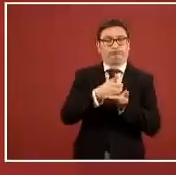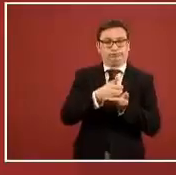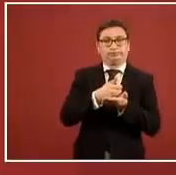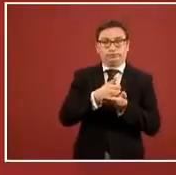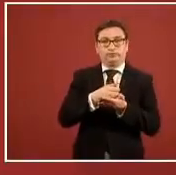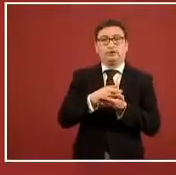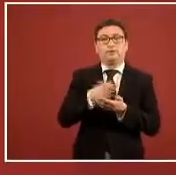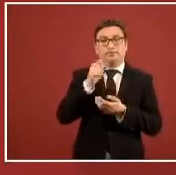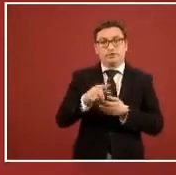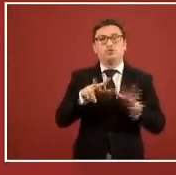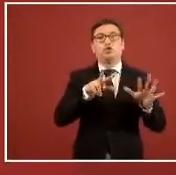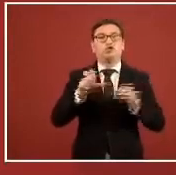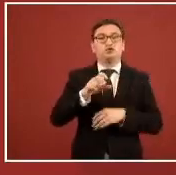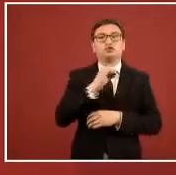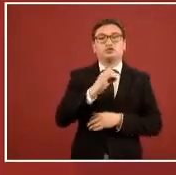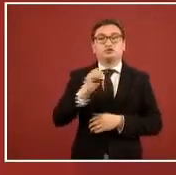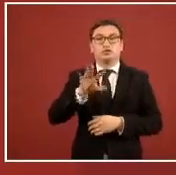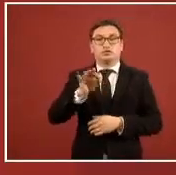este